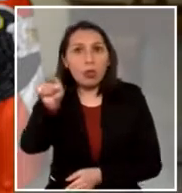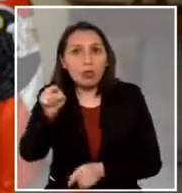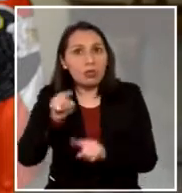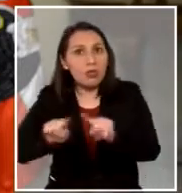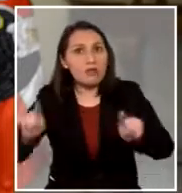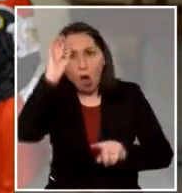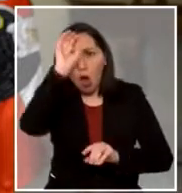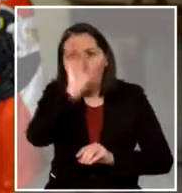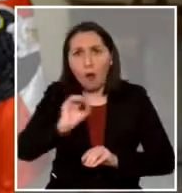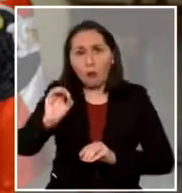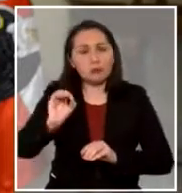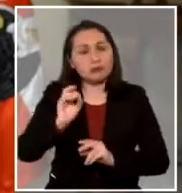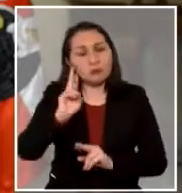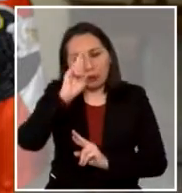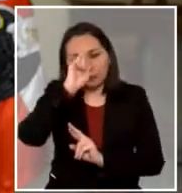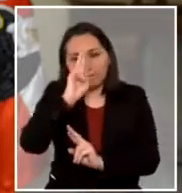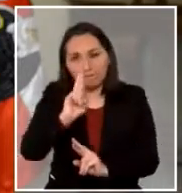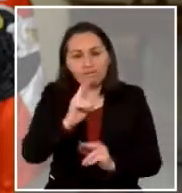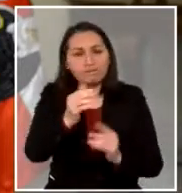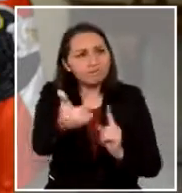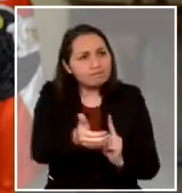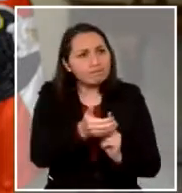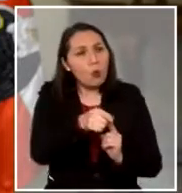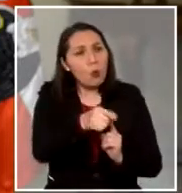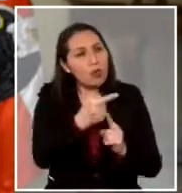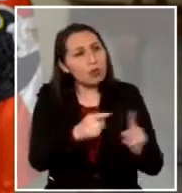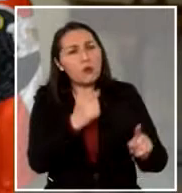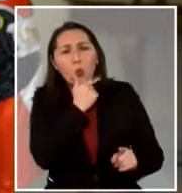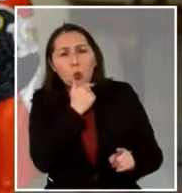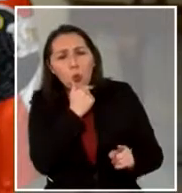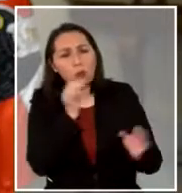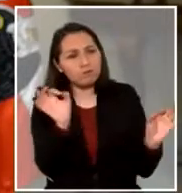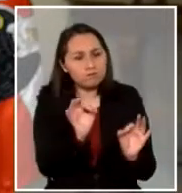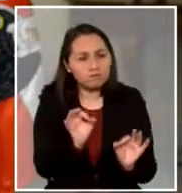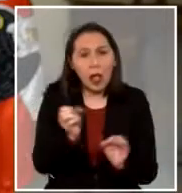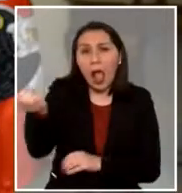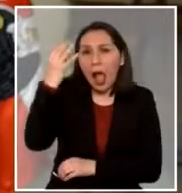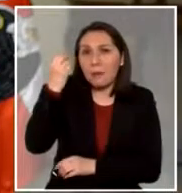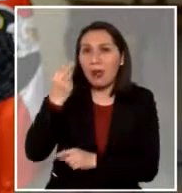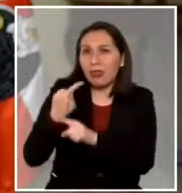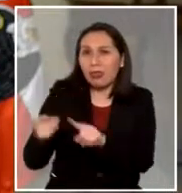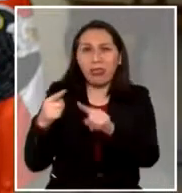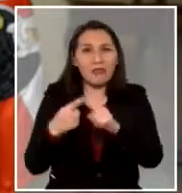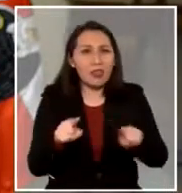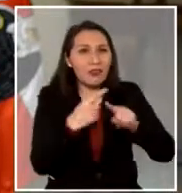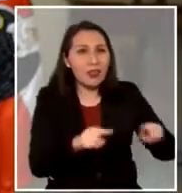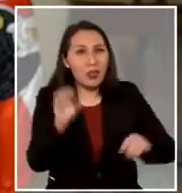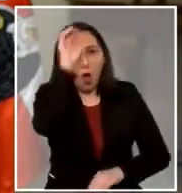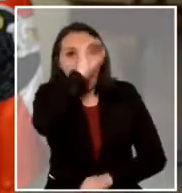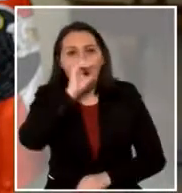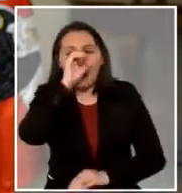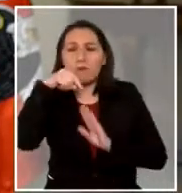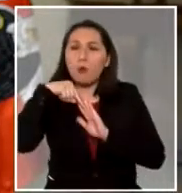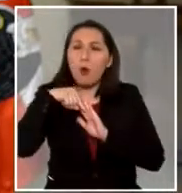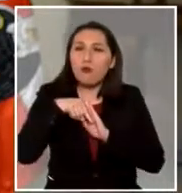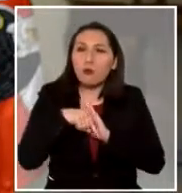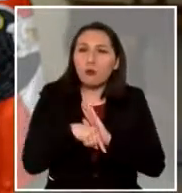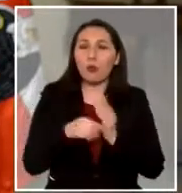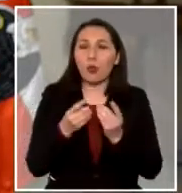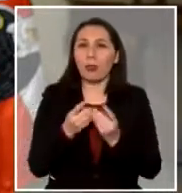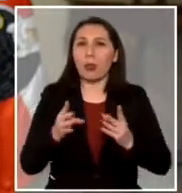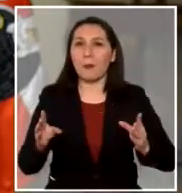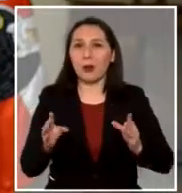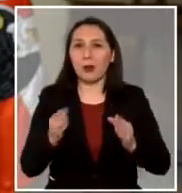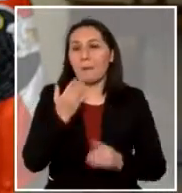distinto acogiendo a quienes tengan legítimas dudas aprendiendo de las opiniones diversas profundizando así nuestra